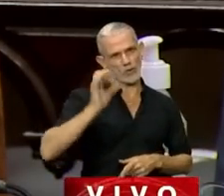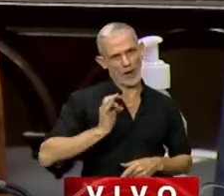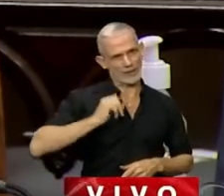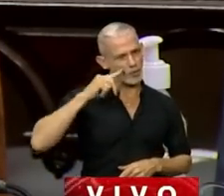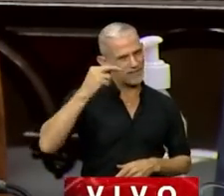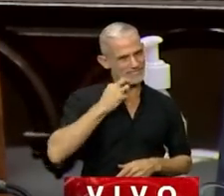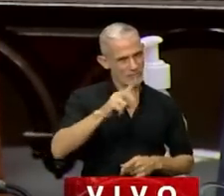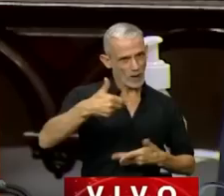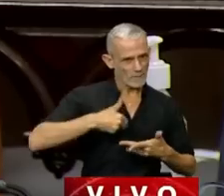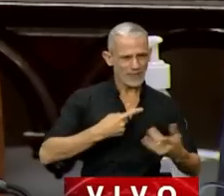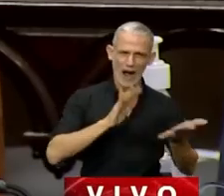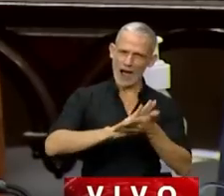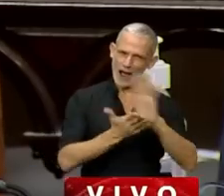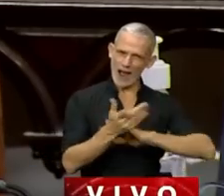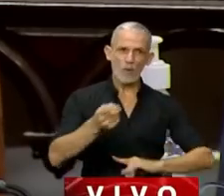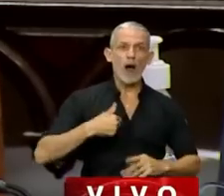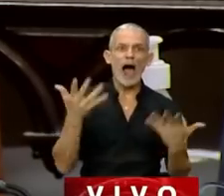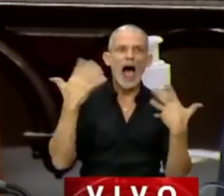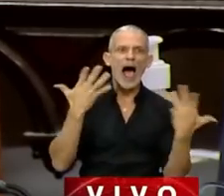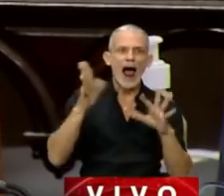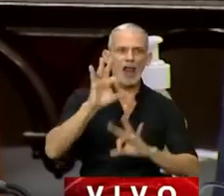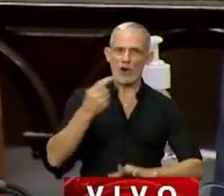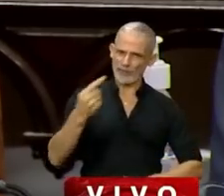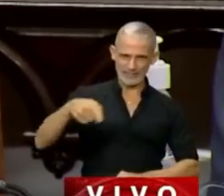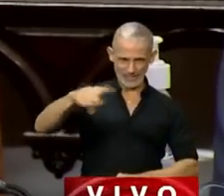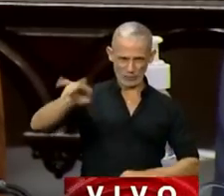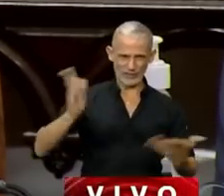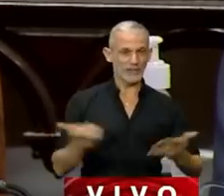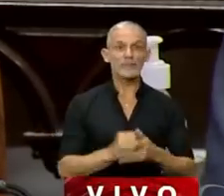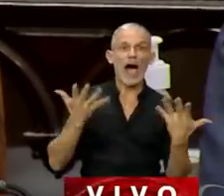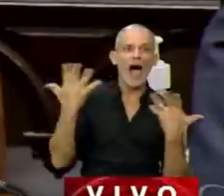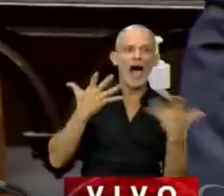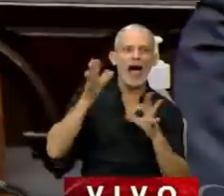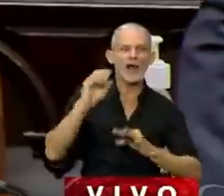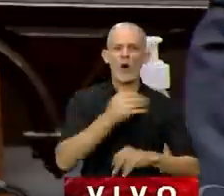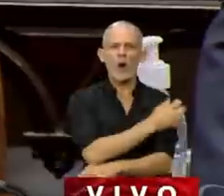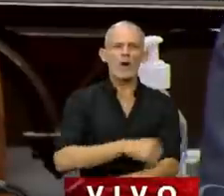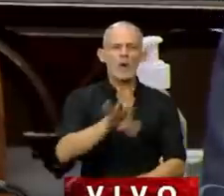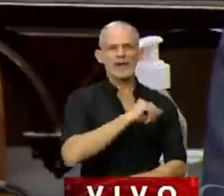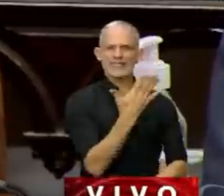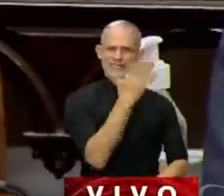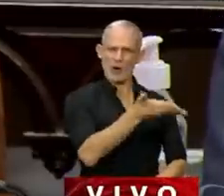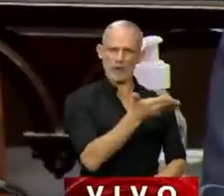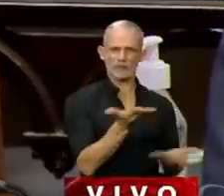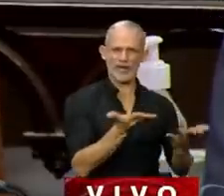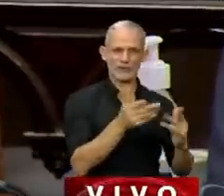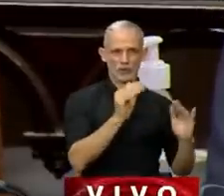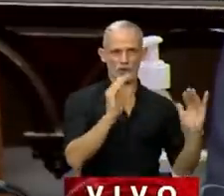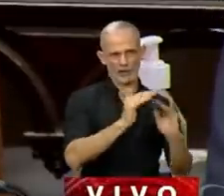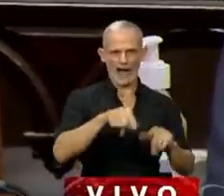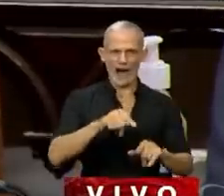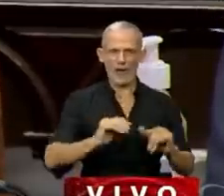de 2019. Hagan algo, decían. Hagan algo cuando la pobreza era 5% más bajo que